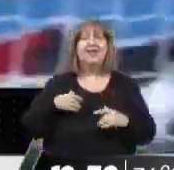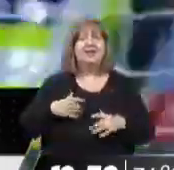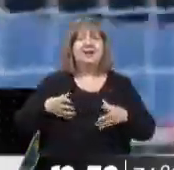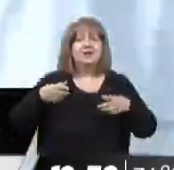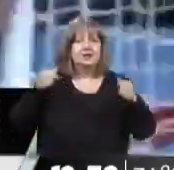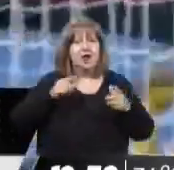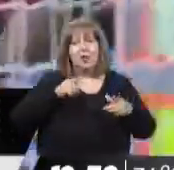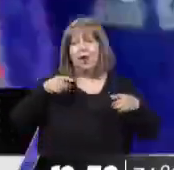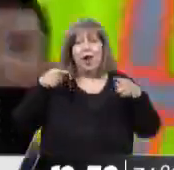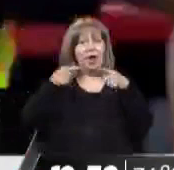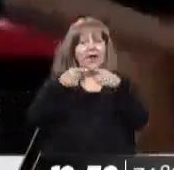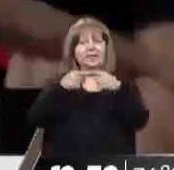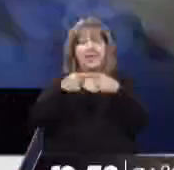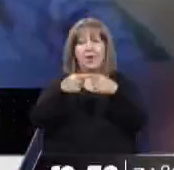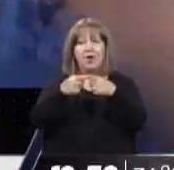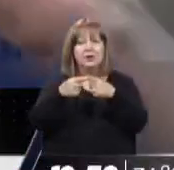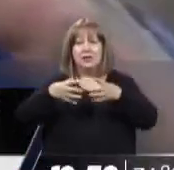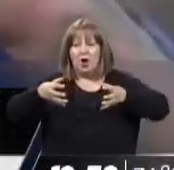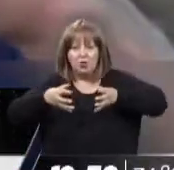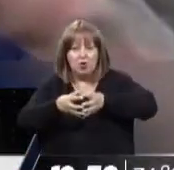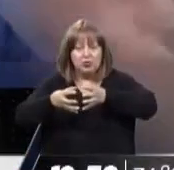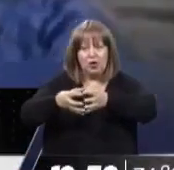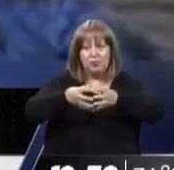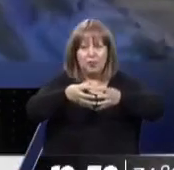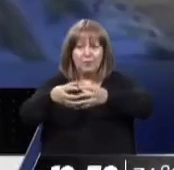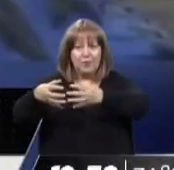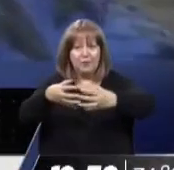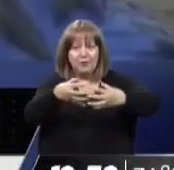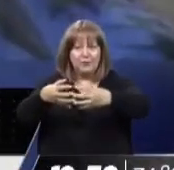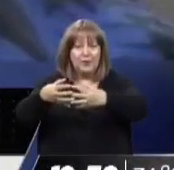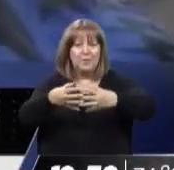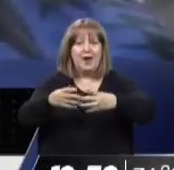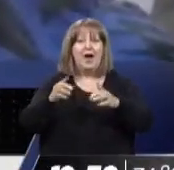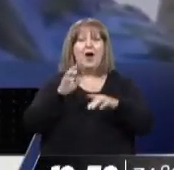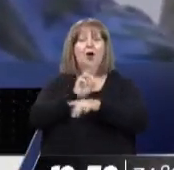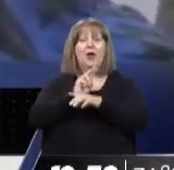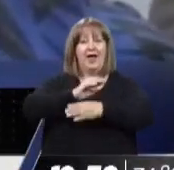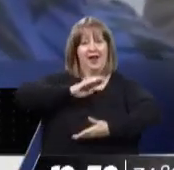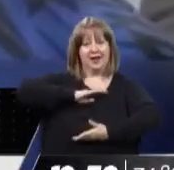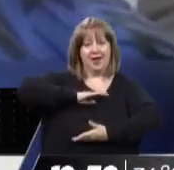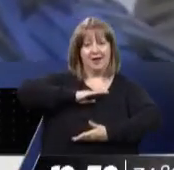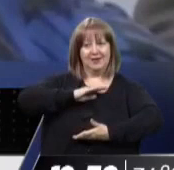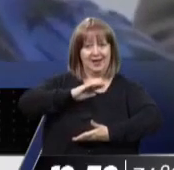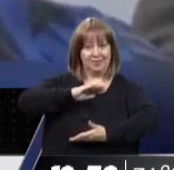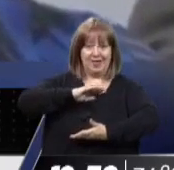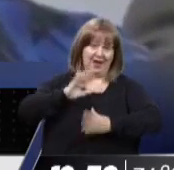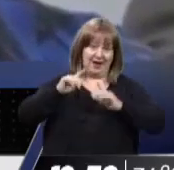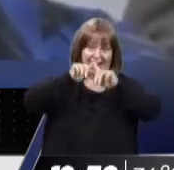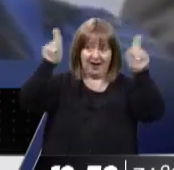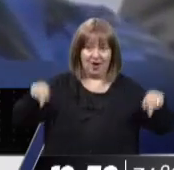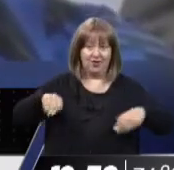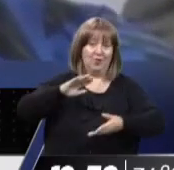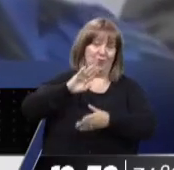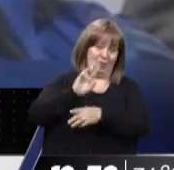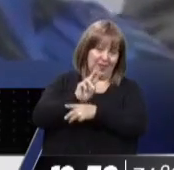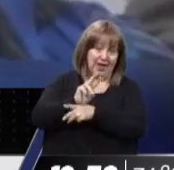equipo en que no nos conviertan en poder hacer cosas que van a pasar dentro de una semana porque bueno, creo que la